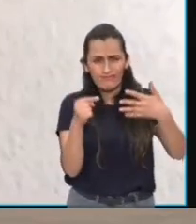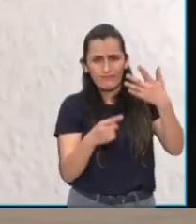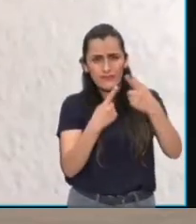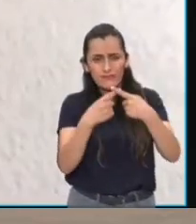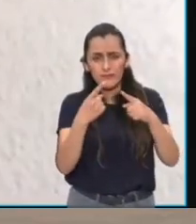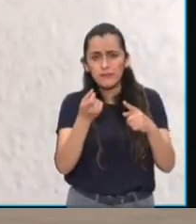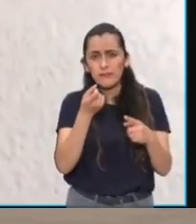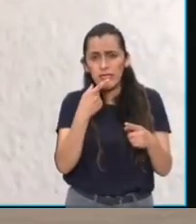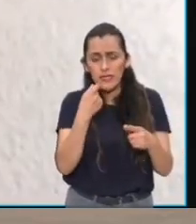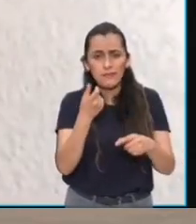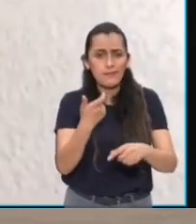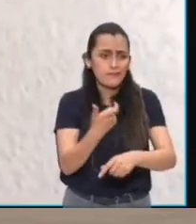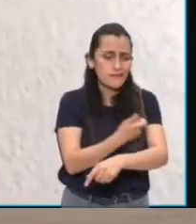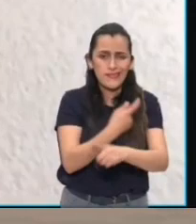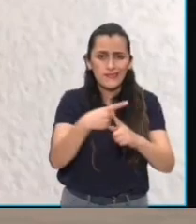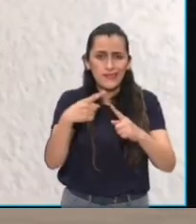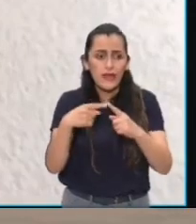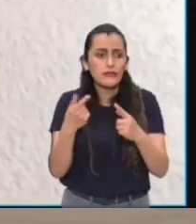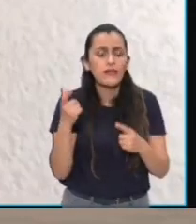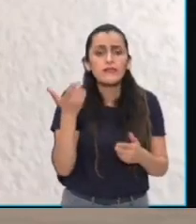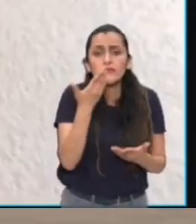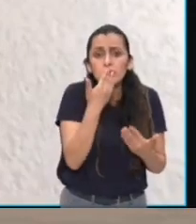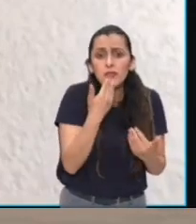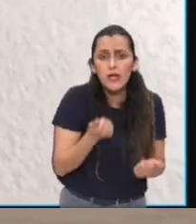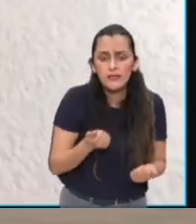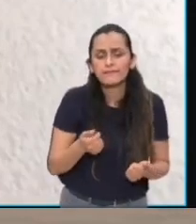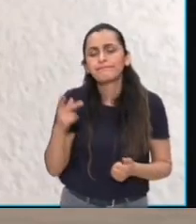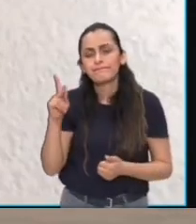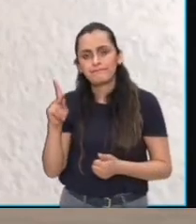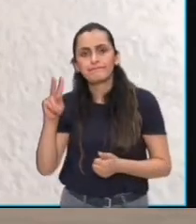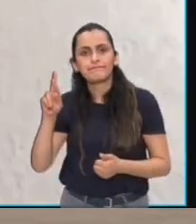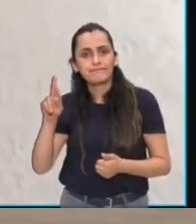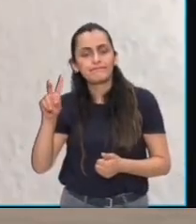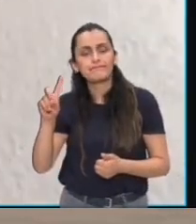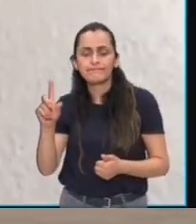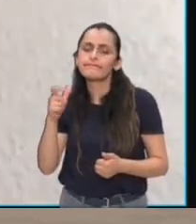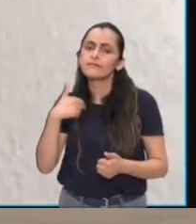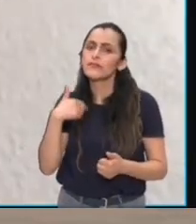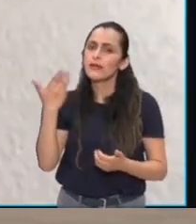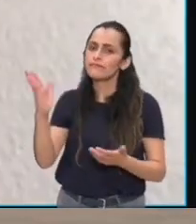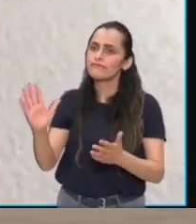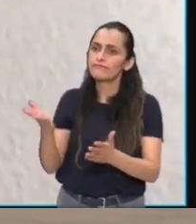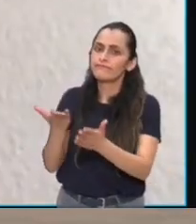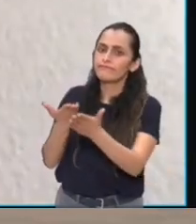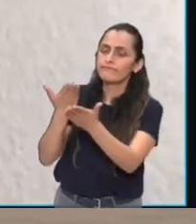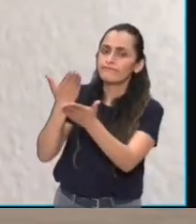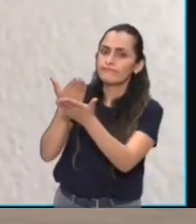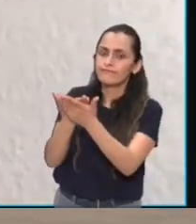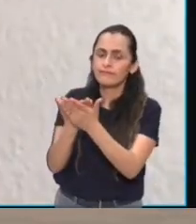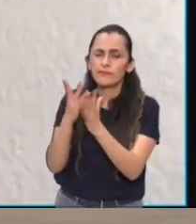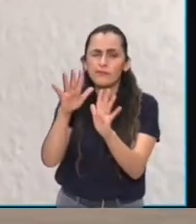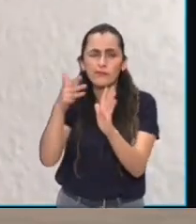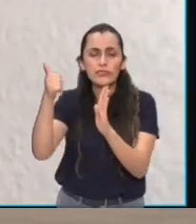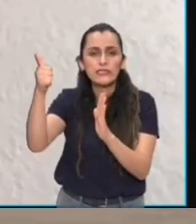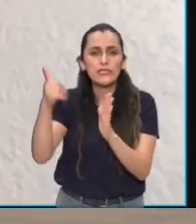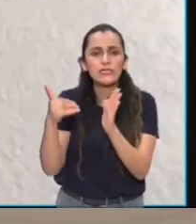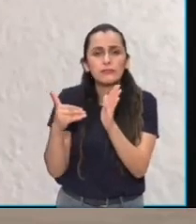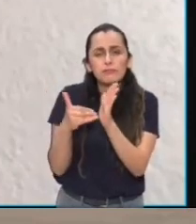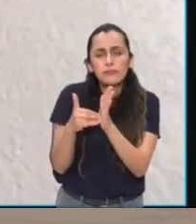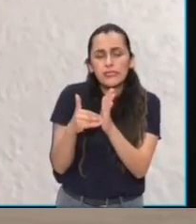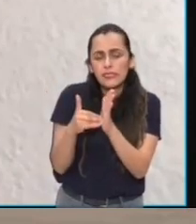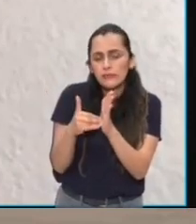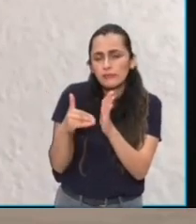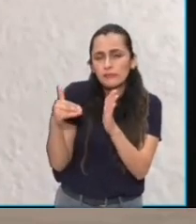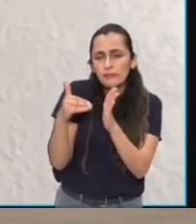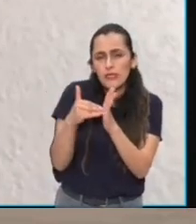de salud. Quiero comentarte que el PRD plantea un incremento en el monto de los recursos por casi 6 mil millones de pesos.